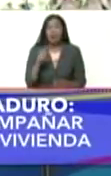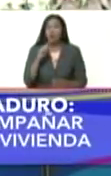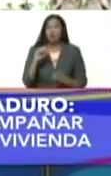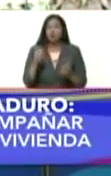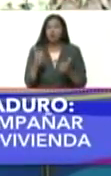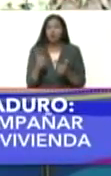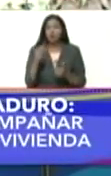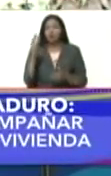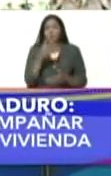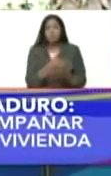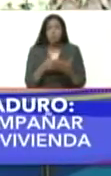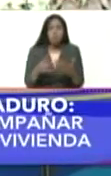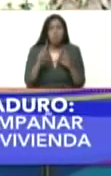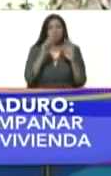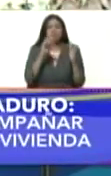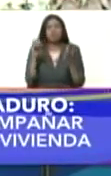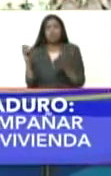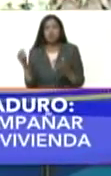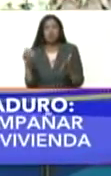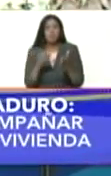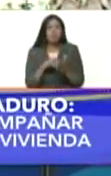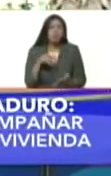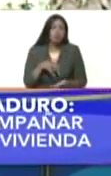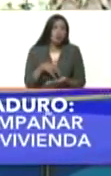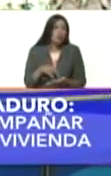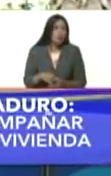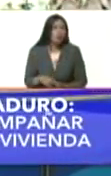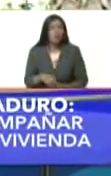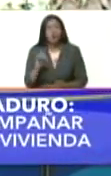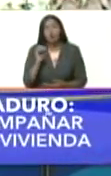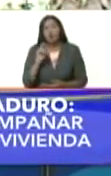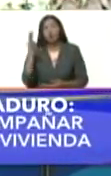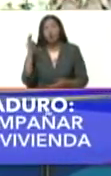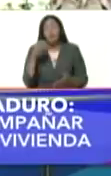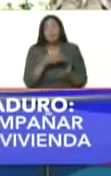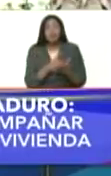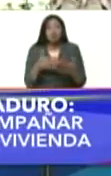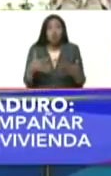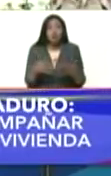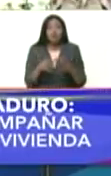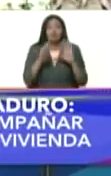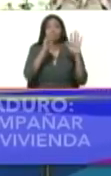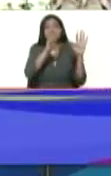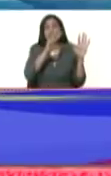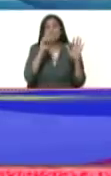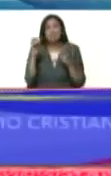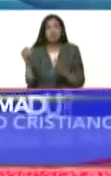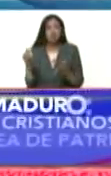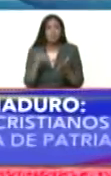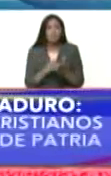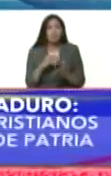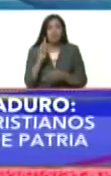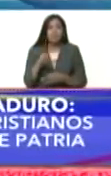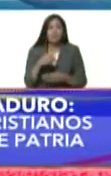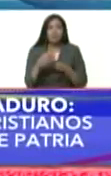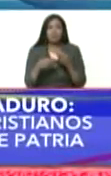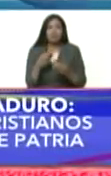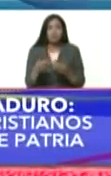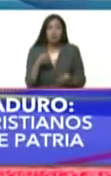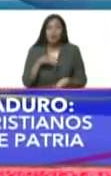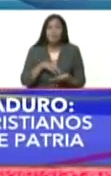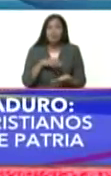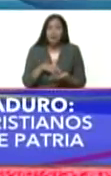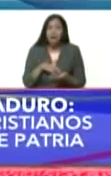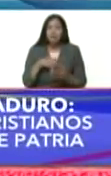hito 2.600.000 fue en Carabobo también. El hito 2.700.000 que hicimos en